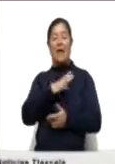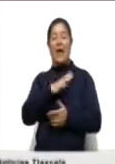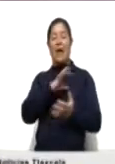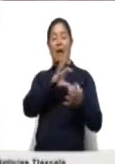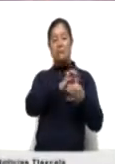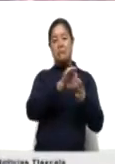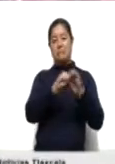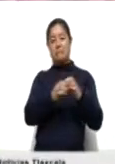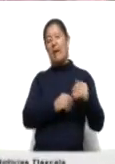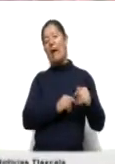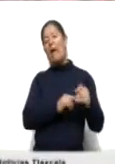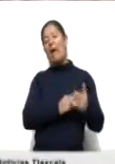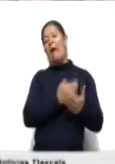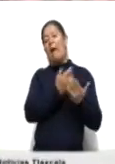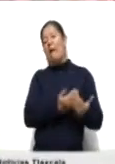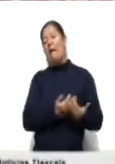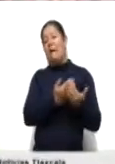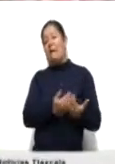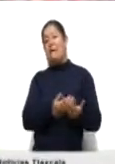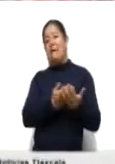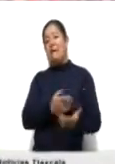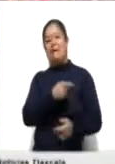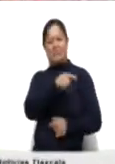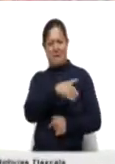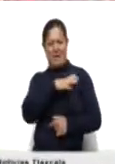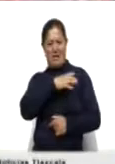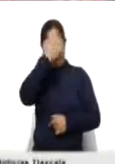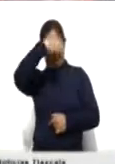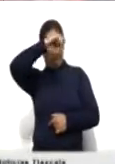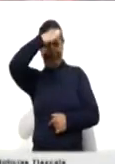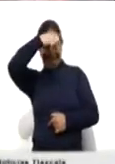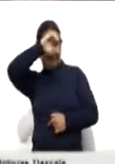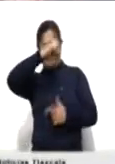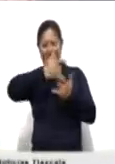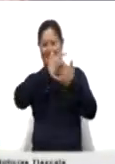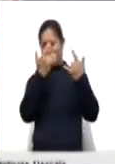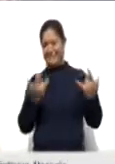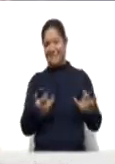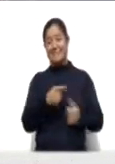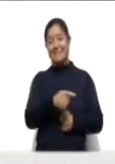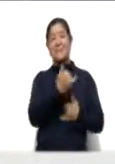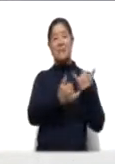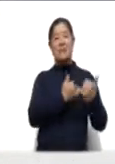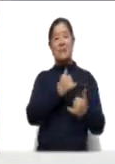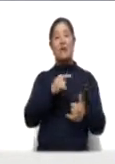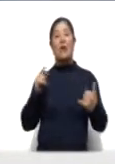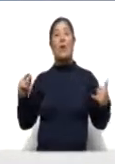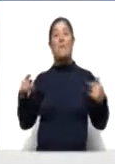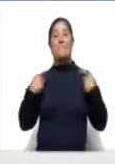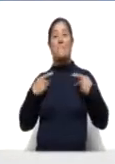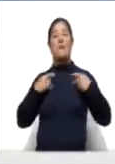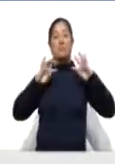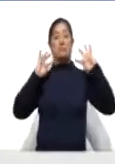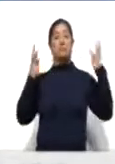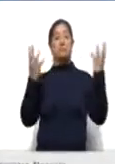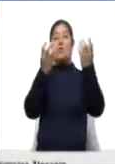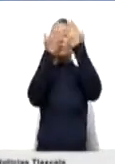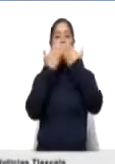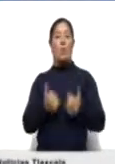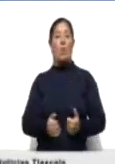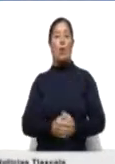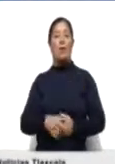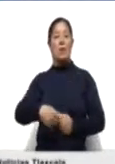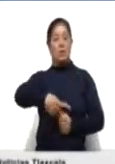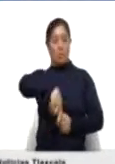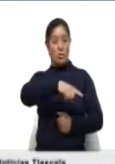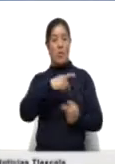pospuestas y que fueron calificadas como las más extrañas de la historia. Los juegos se desarrollaron sin espectadores y los atletas participantes